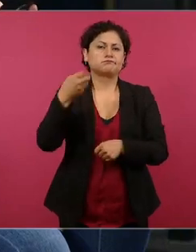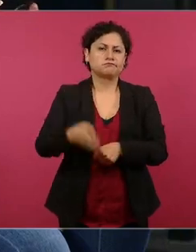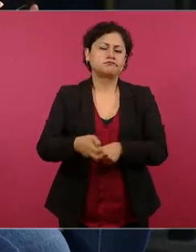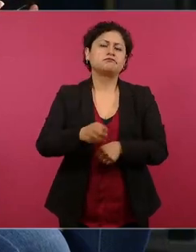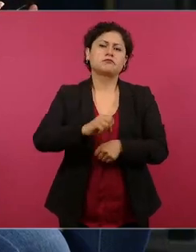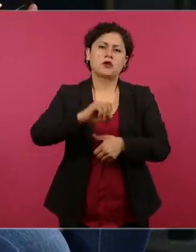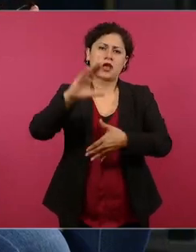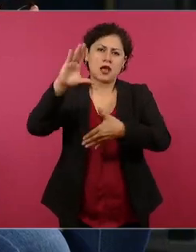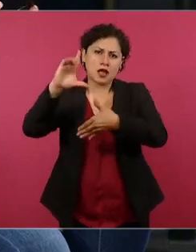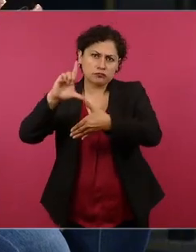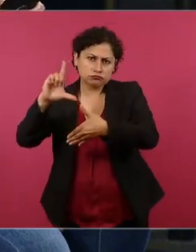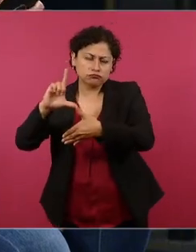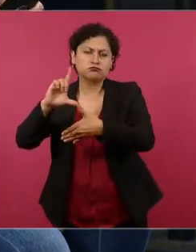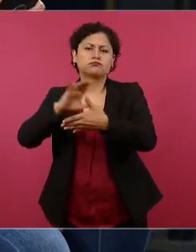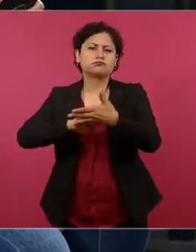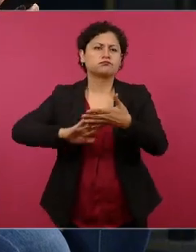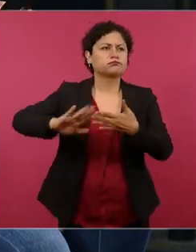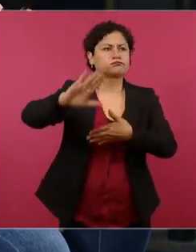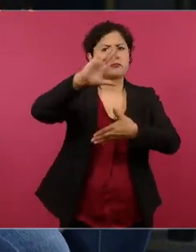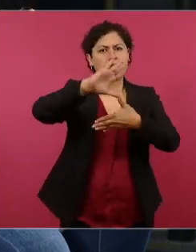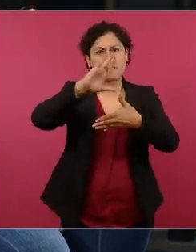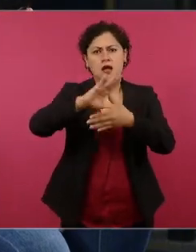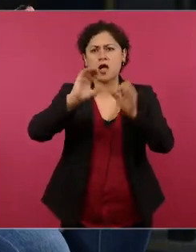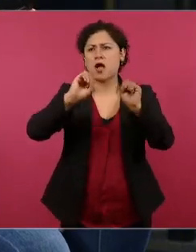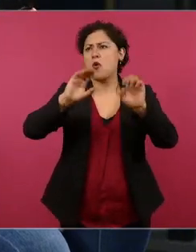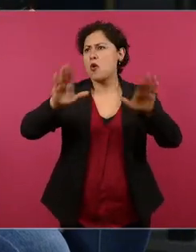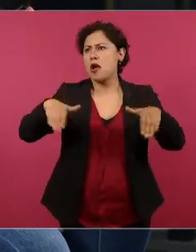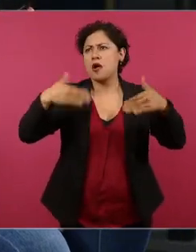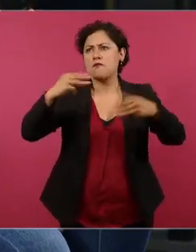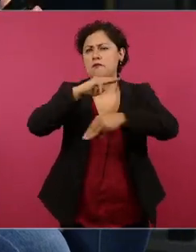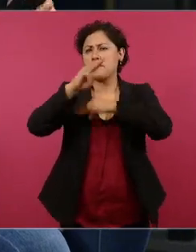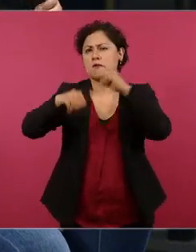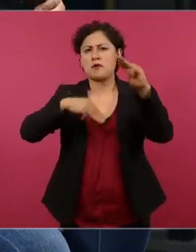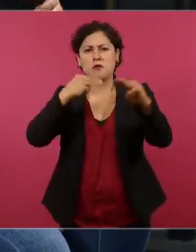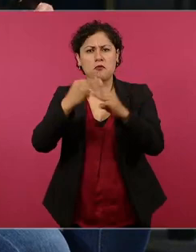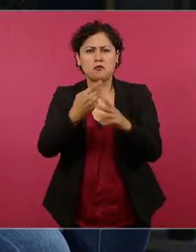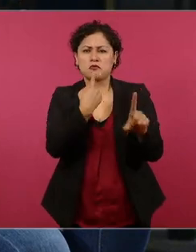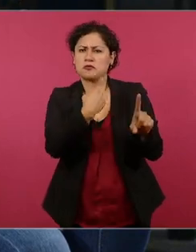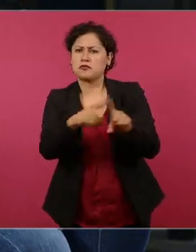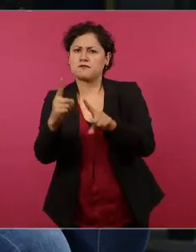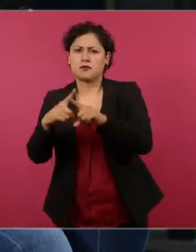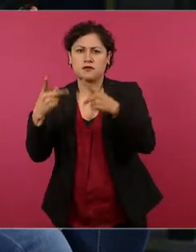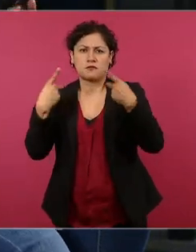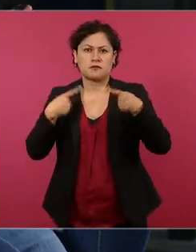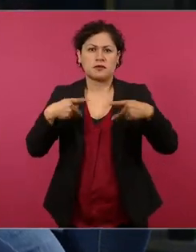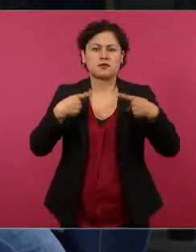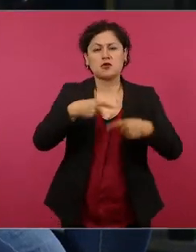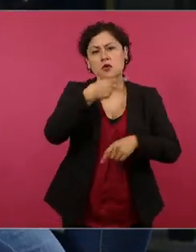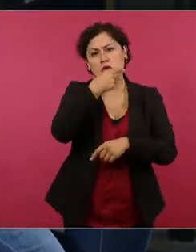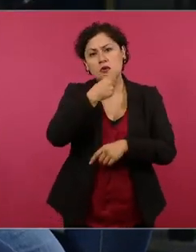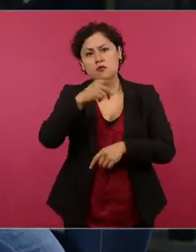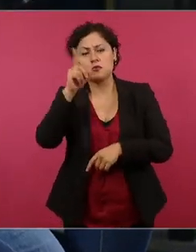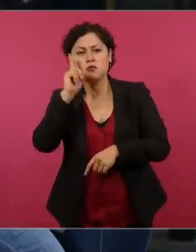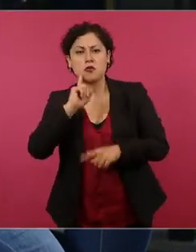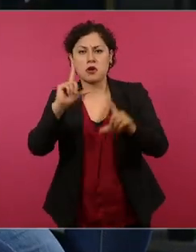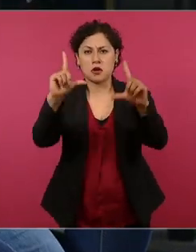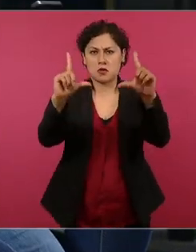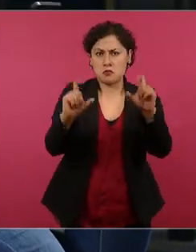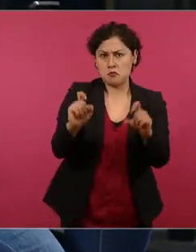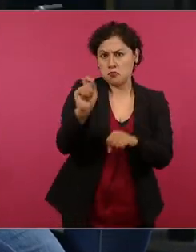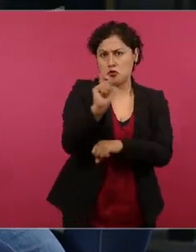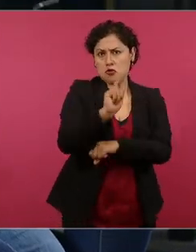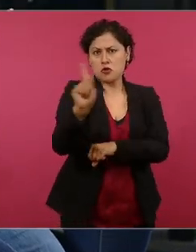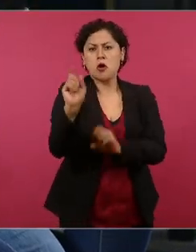latinoamericanas de Estados Unidos o cualquier parte del mundo. ¿Quiénes pueden participar? Fotógrafas y fotógrafos profesionales o amateurs y público en